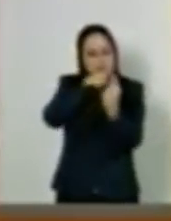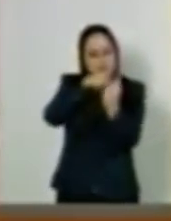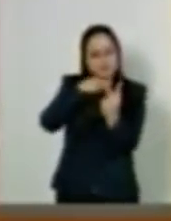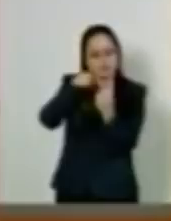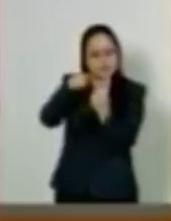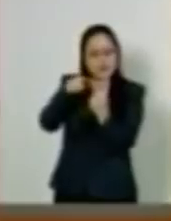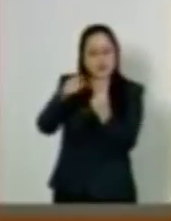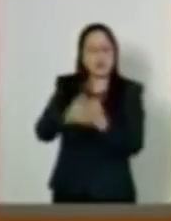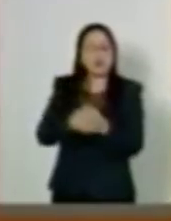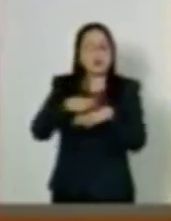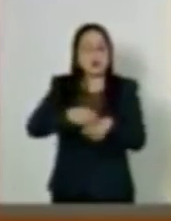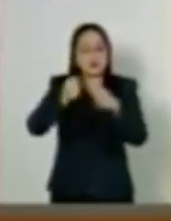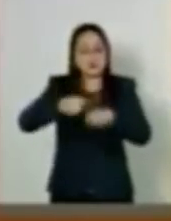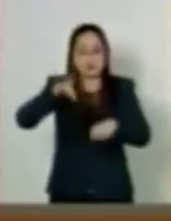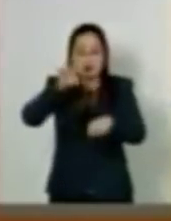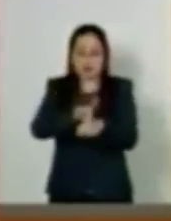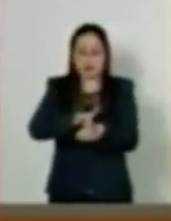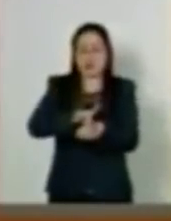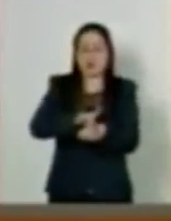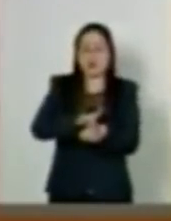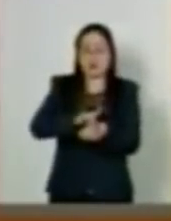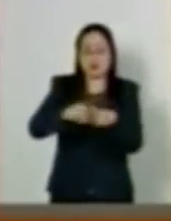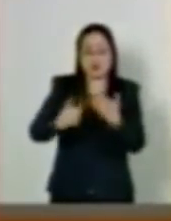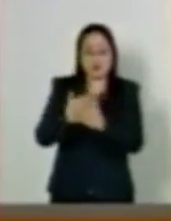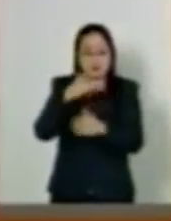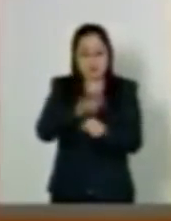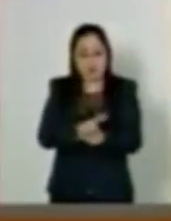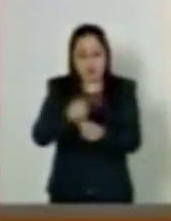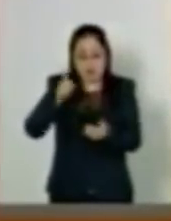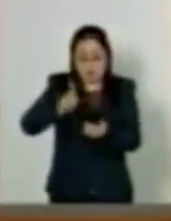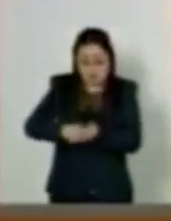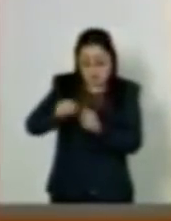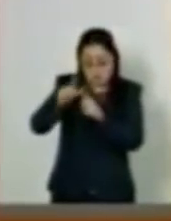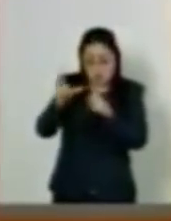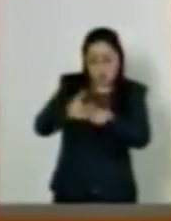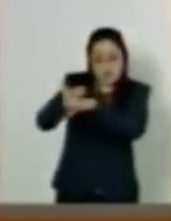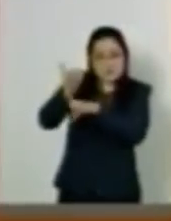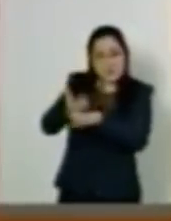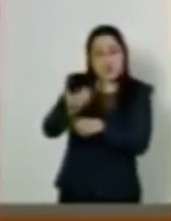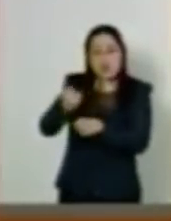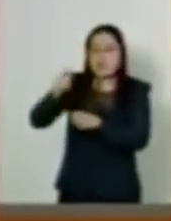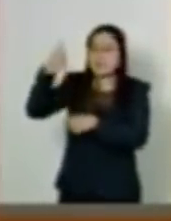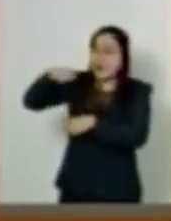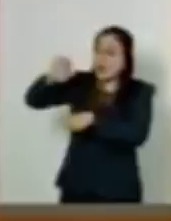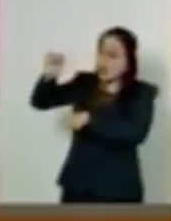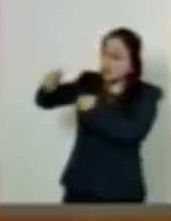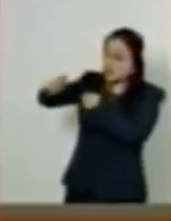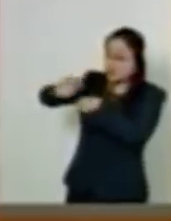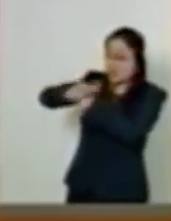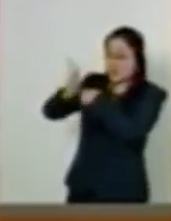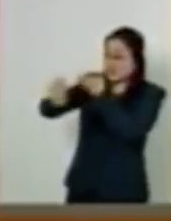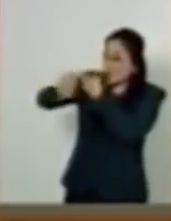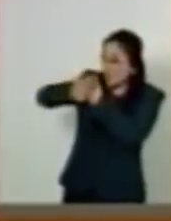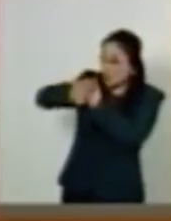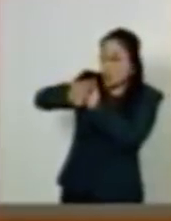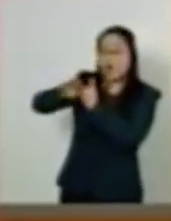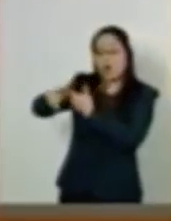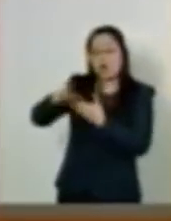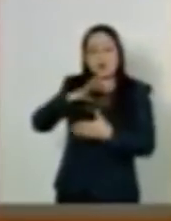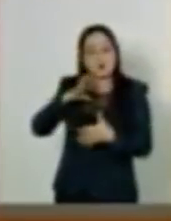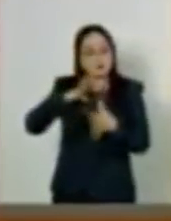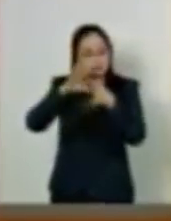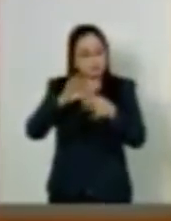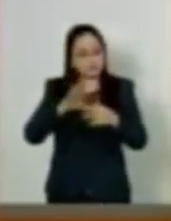vertientes: seguridad nacional, seguridad interior y la defensa exterior. En la misma